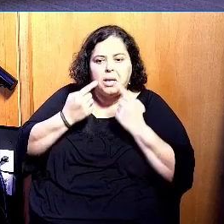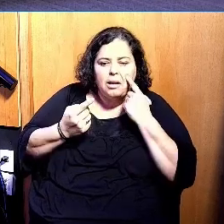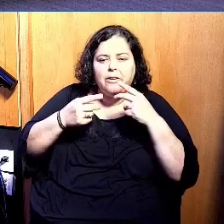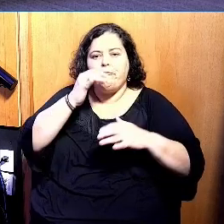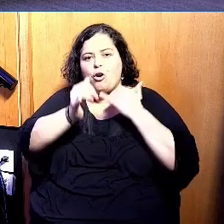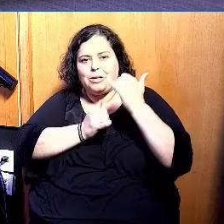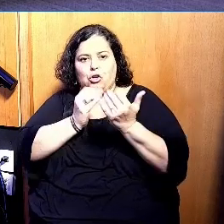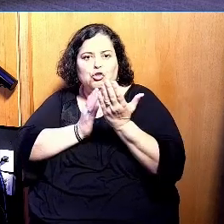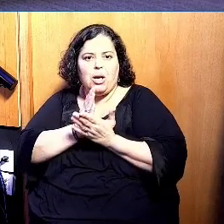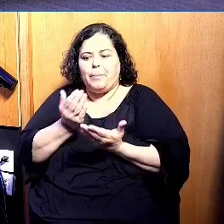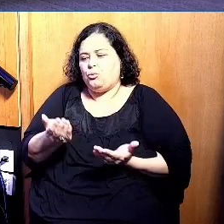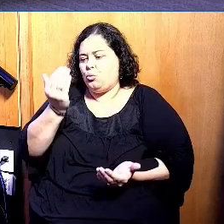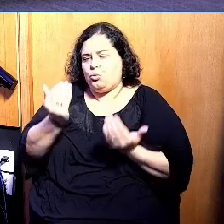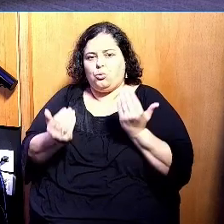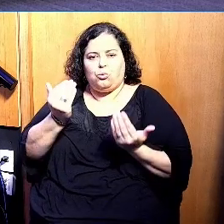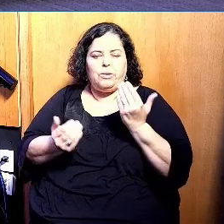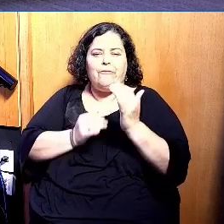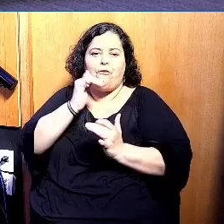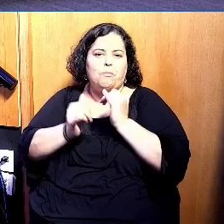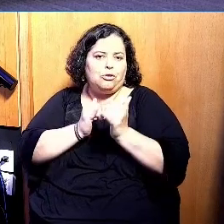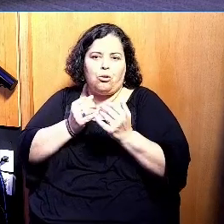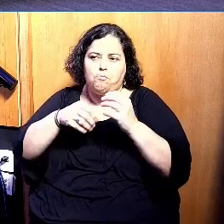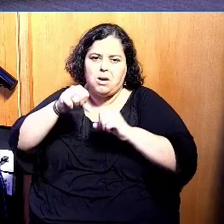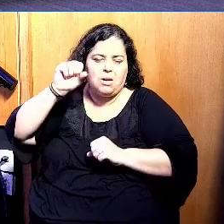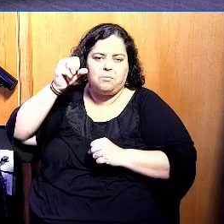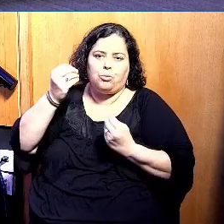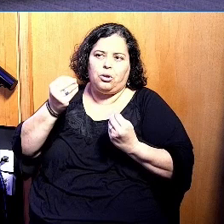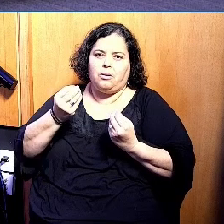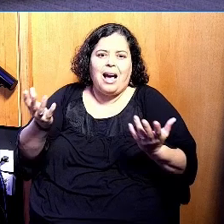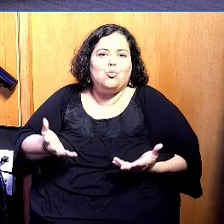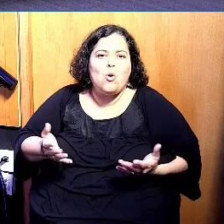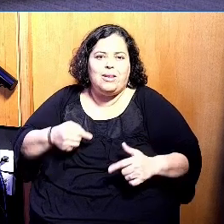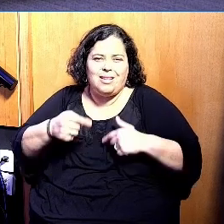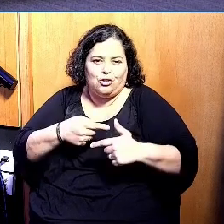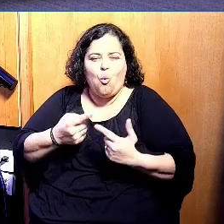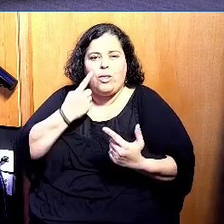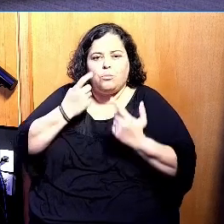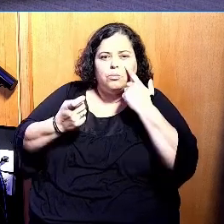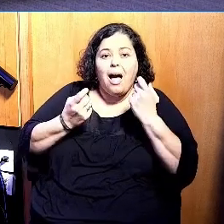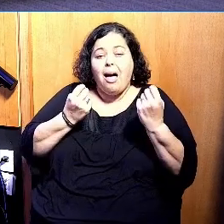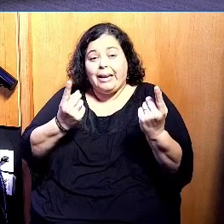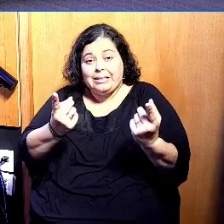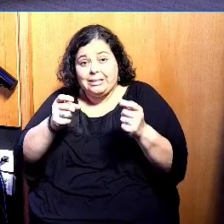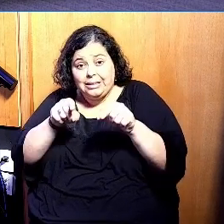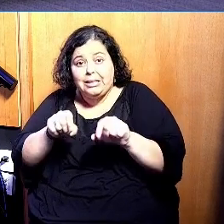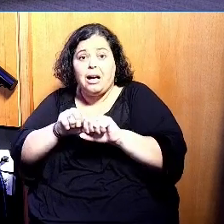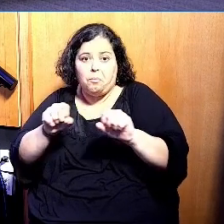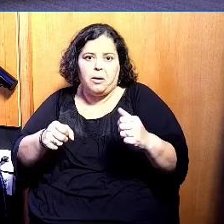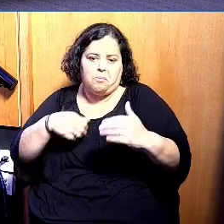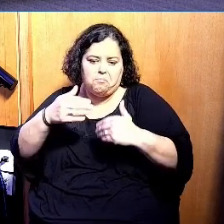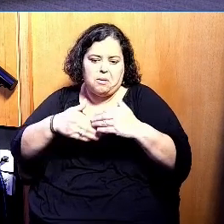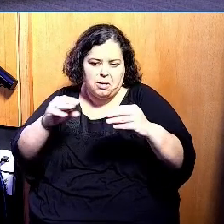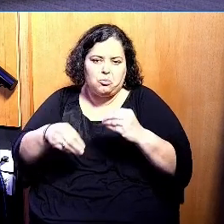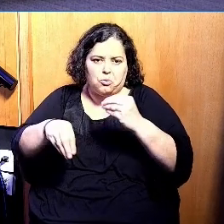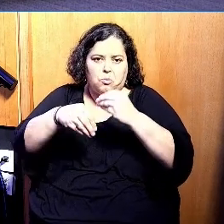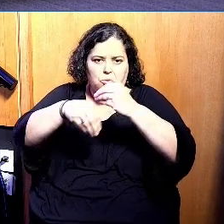actualización, seguimos agregando información cada vez que vamos identificando una necesidad. Tenemos mucha información todavía para mostrar,